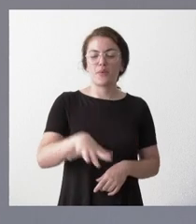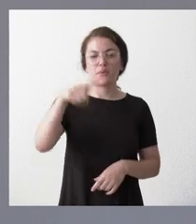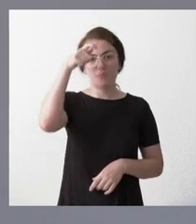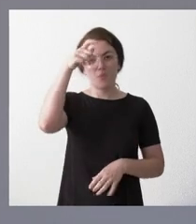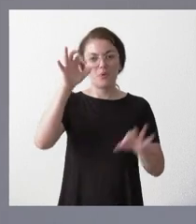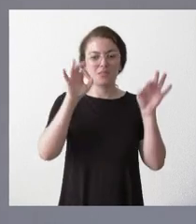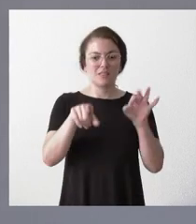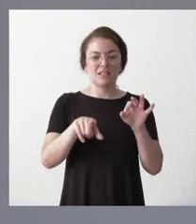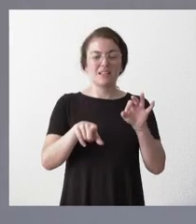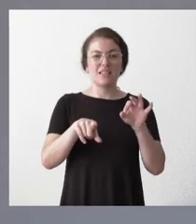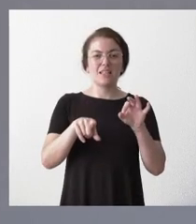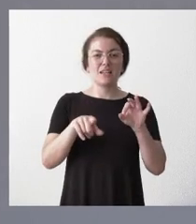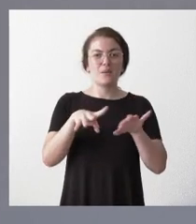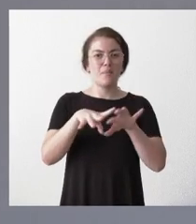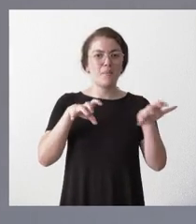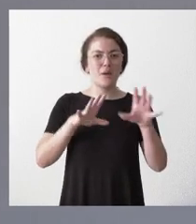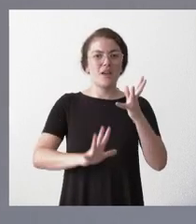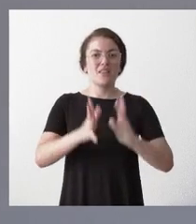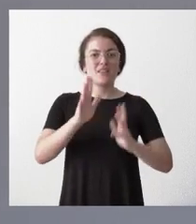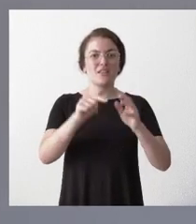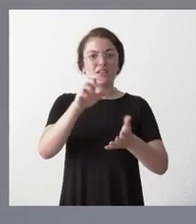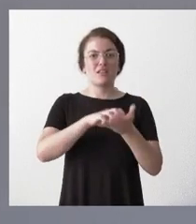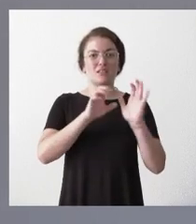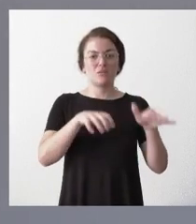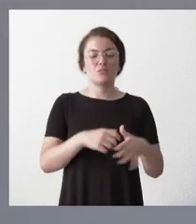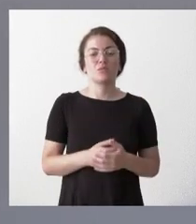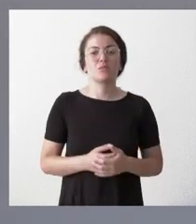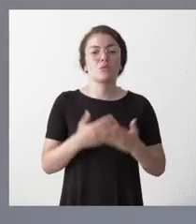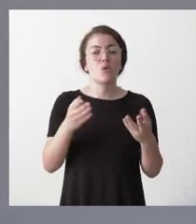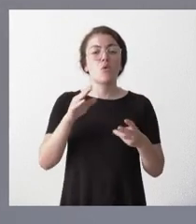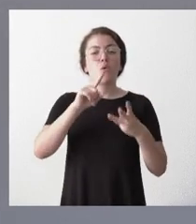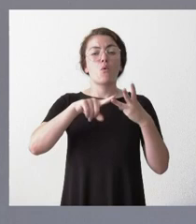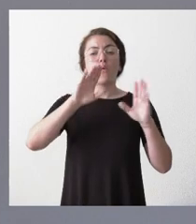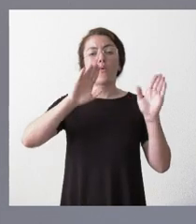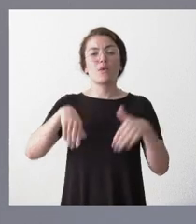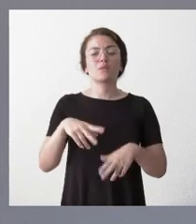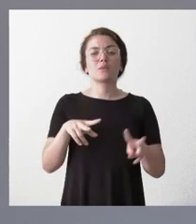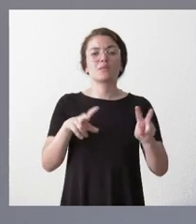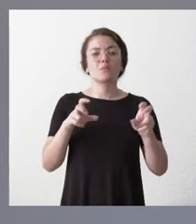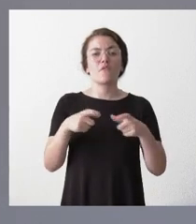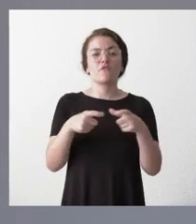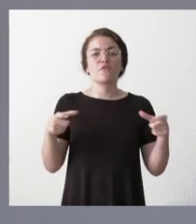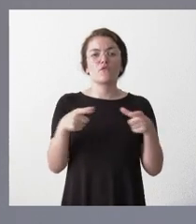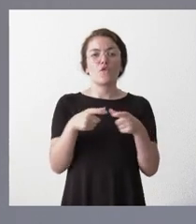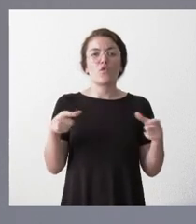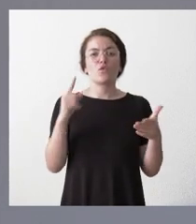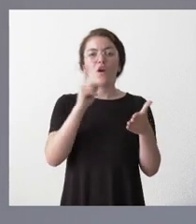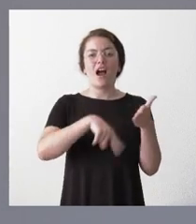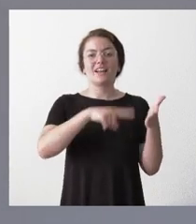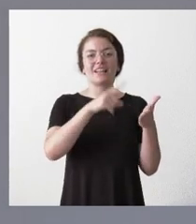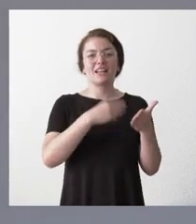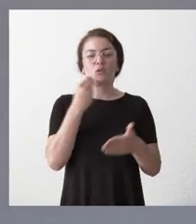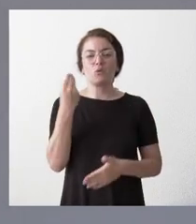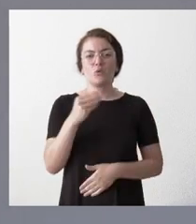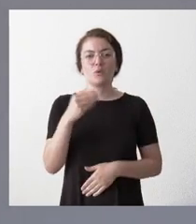concentraban la mayor parte de estos incendios dentro de nuestra comunidad autónoma. Y, por último, pregunta usted por el bono de alquiler. La idea es